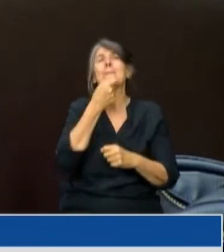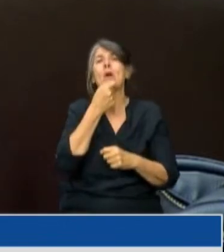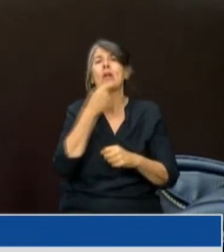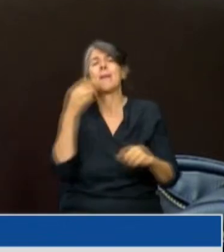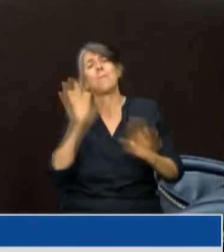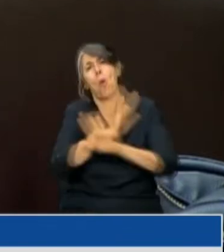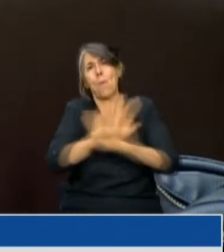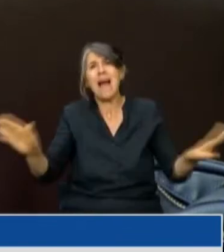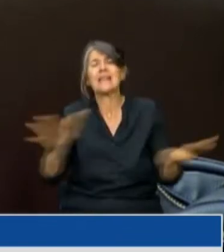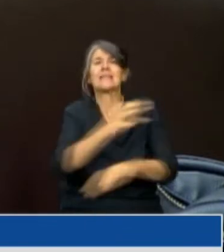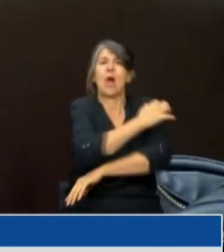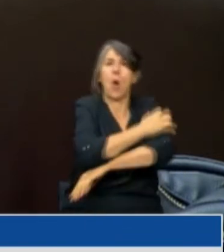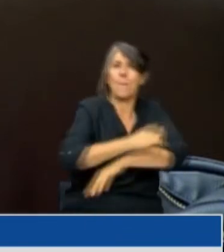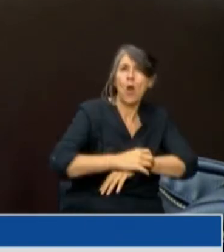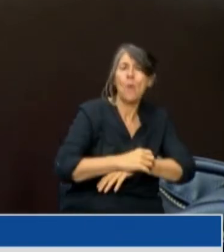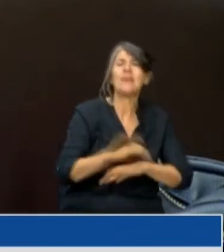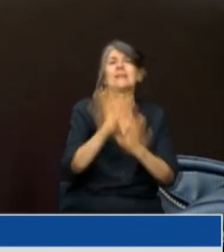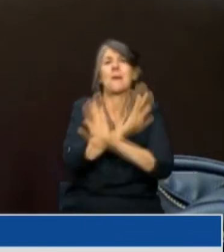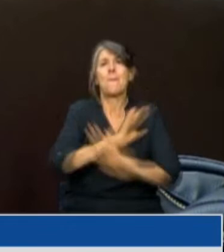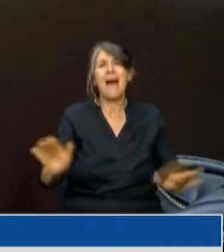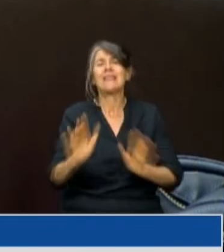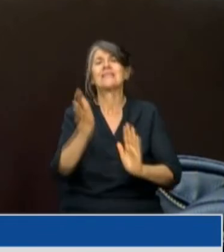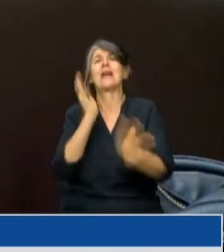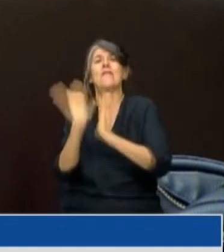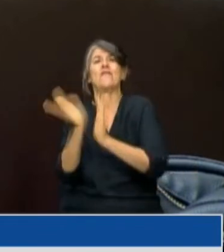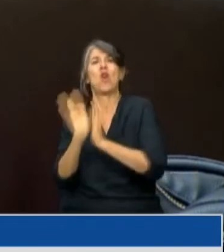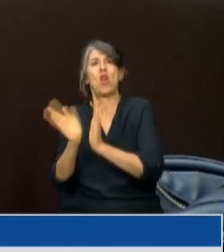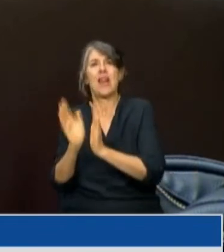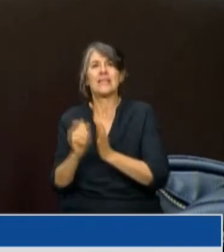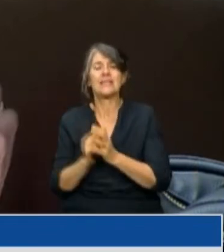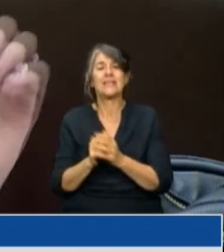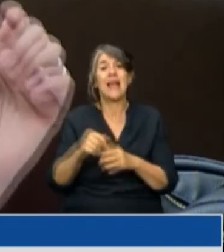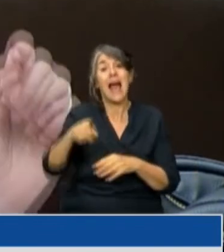violencia. Es decir, estos objetivos